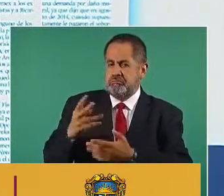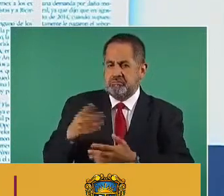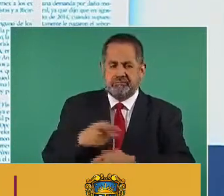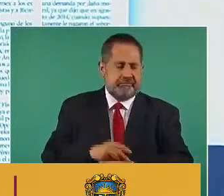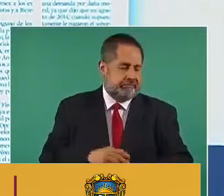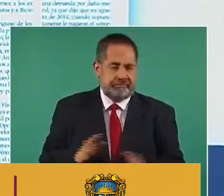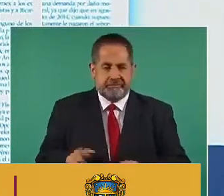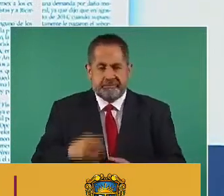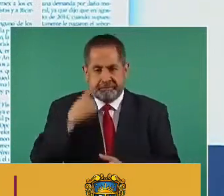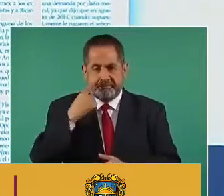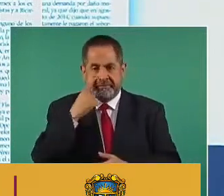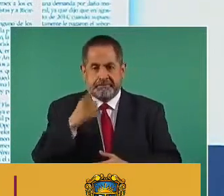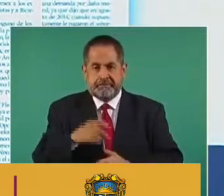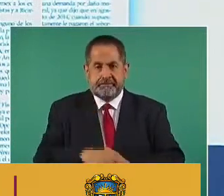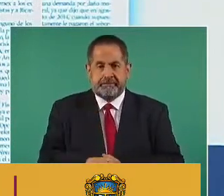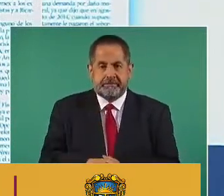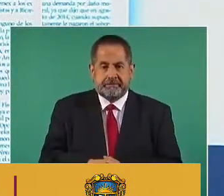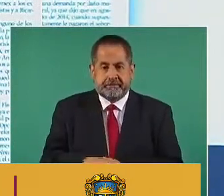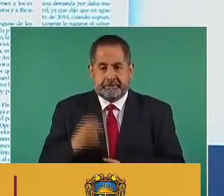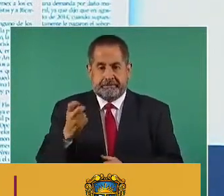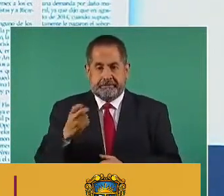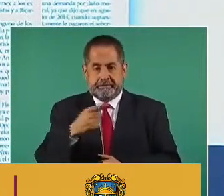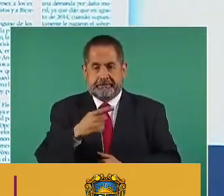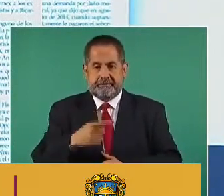2024. Miren, esto de Anaya.